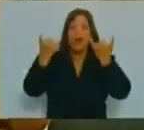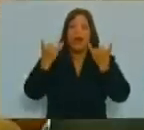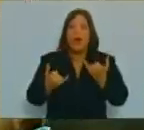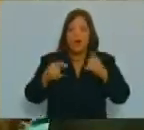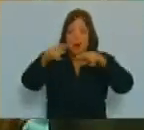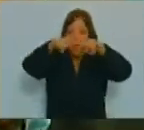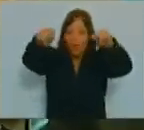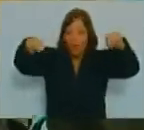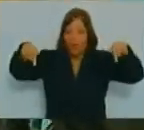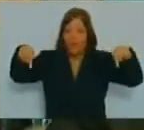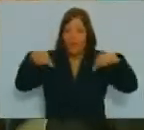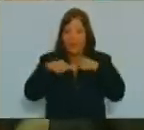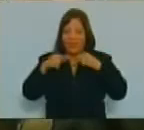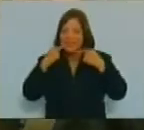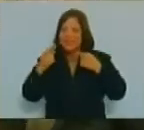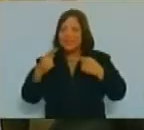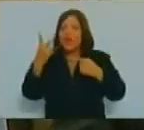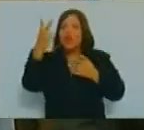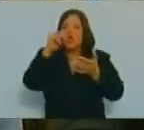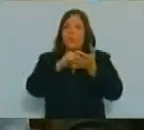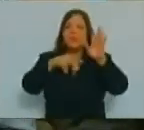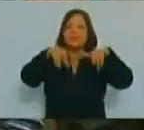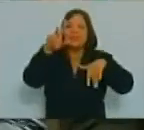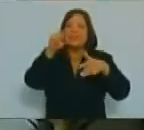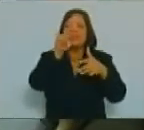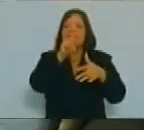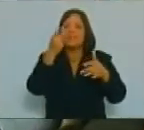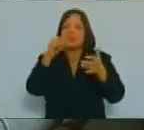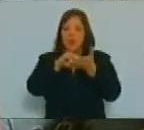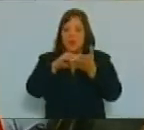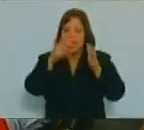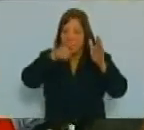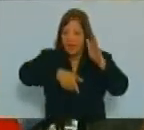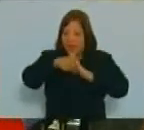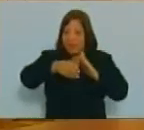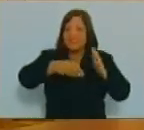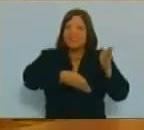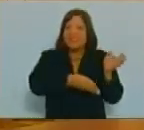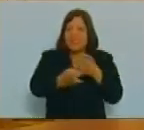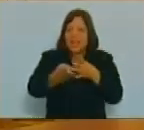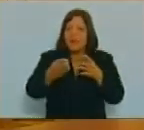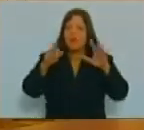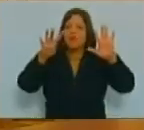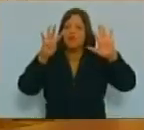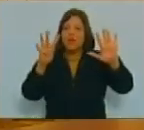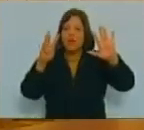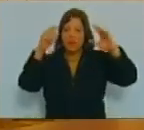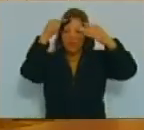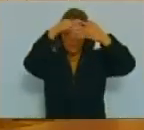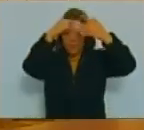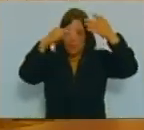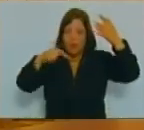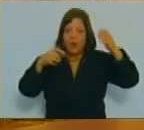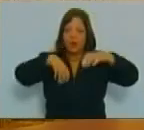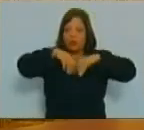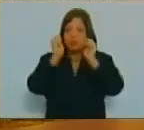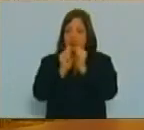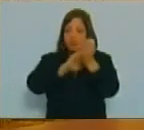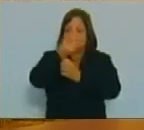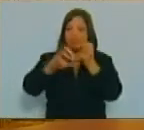cuadrantes los dos mil 119 cuadrantes llevamos los nueve indicadores de criminalidad y violencia